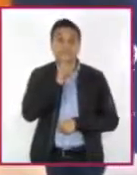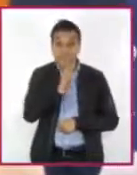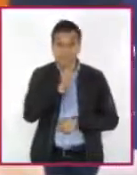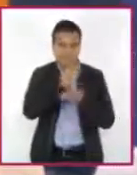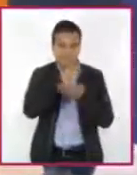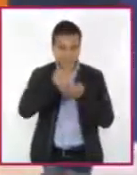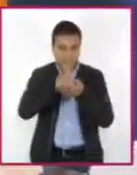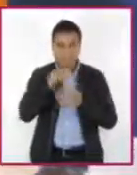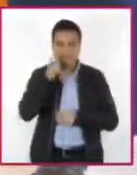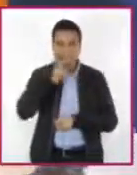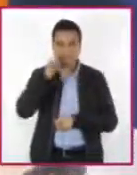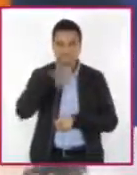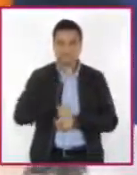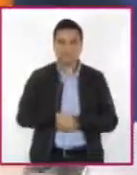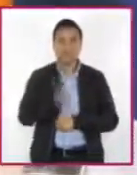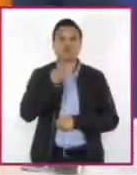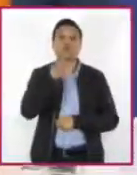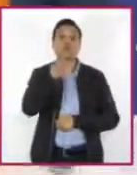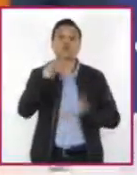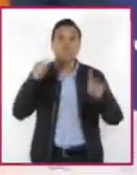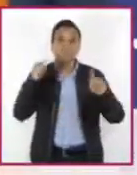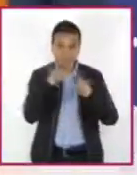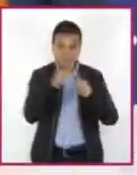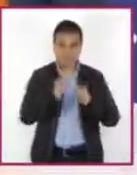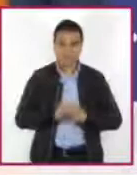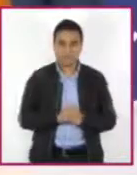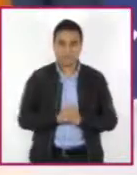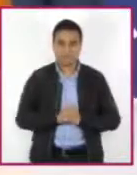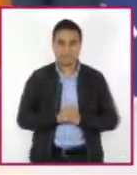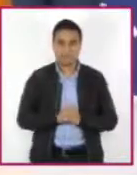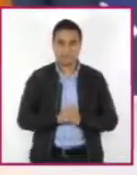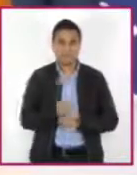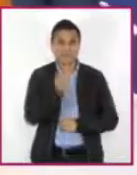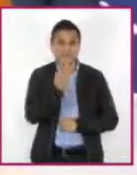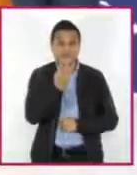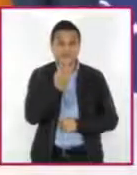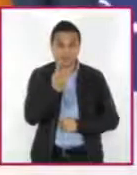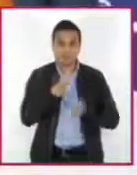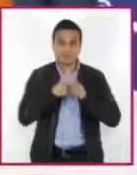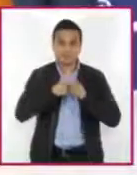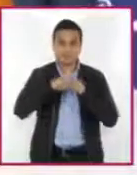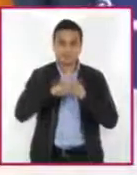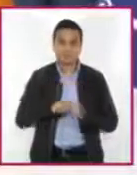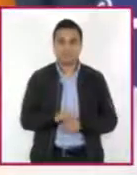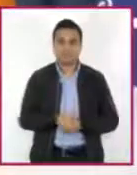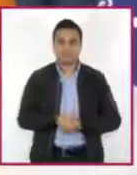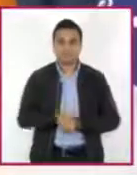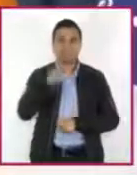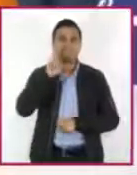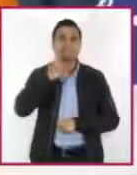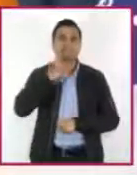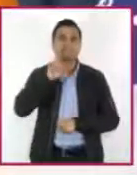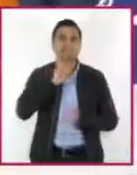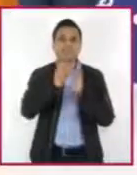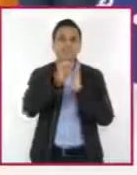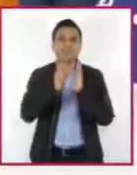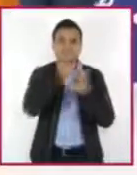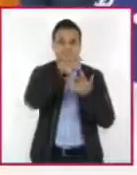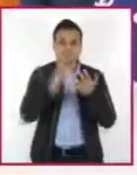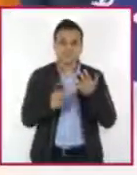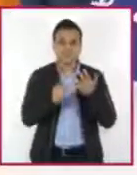lleguen a la meta junto con nosotros. 3, 2, 1, comenzamos. ¿Qué les parece si las reglas del juego nos las da